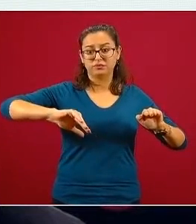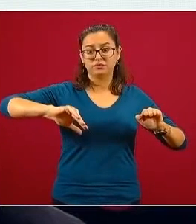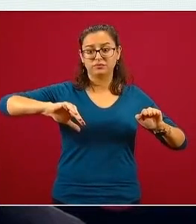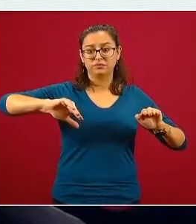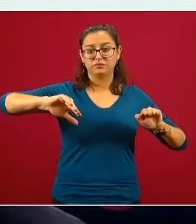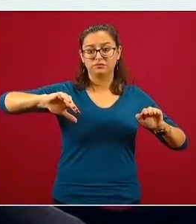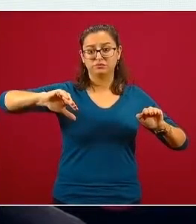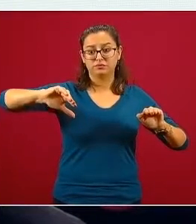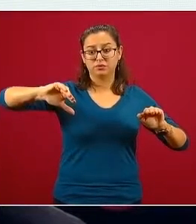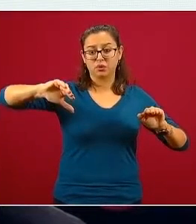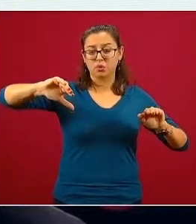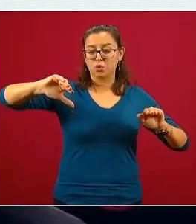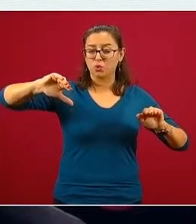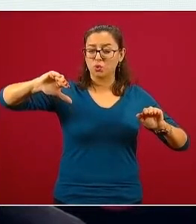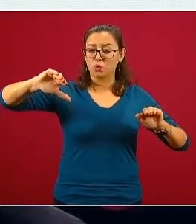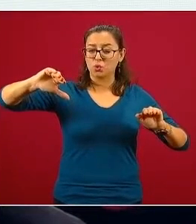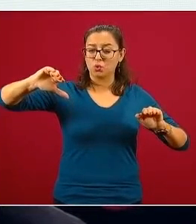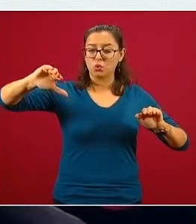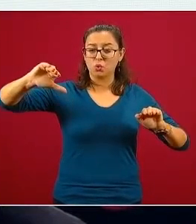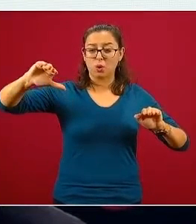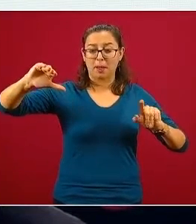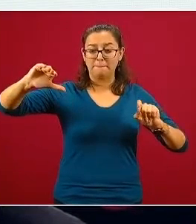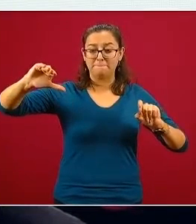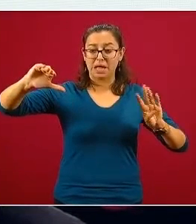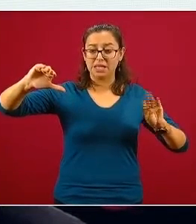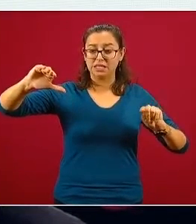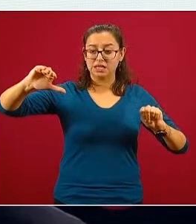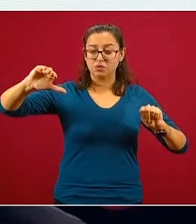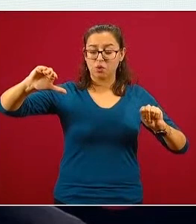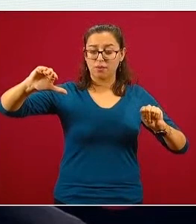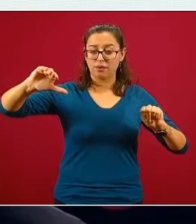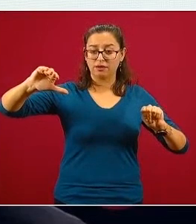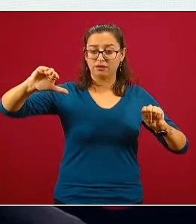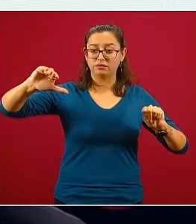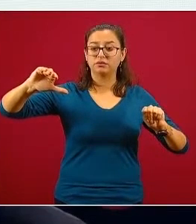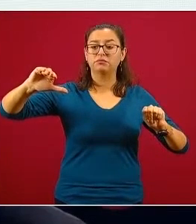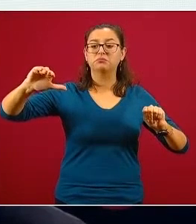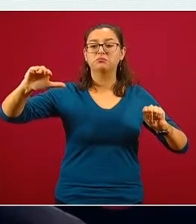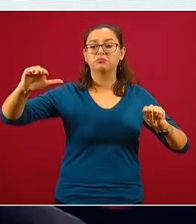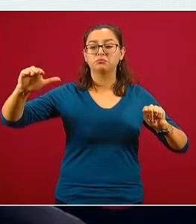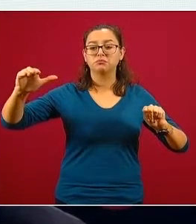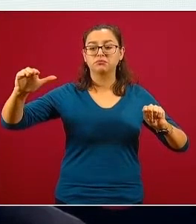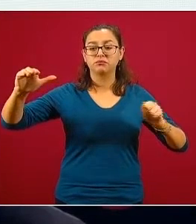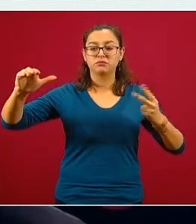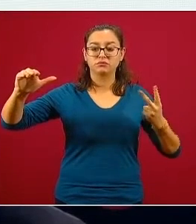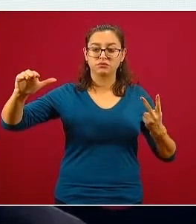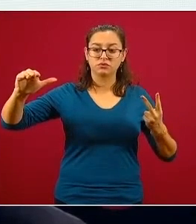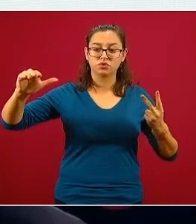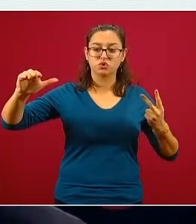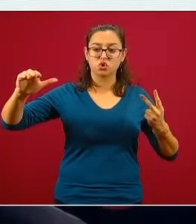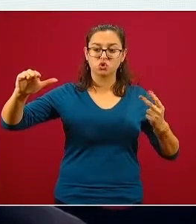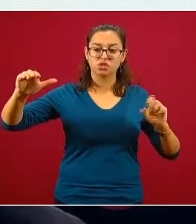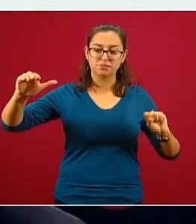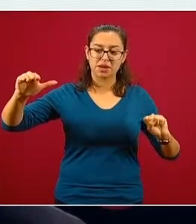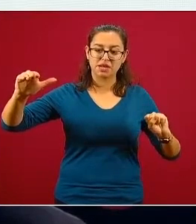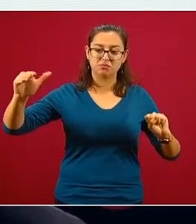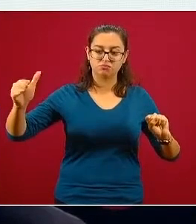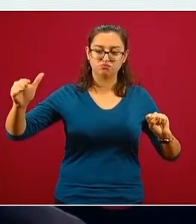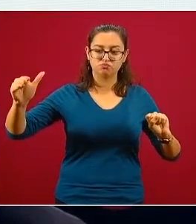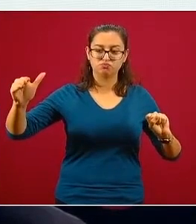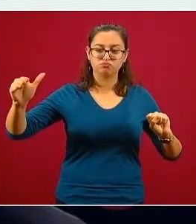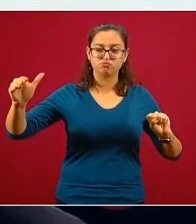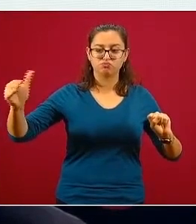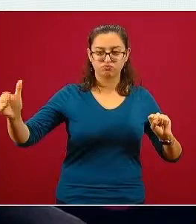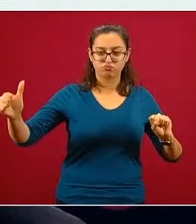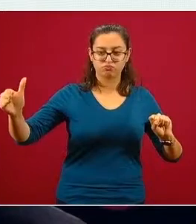semana 24, que es continua, hasta la 29 y ya prácticamente en las últimas dos semanas la disminución, primero